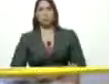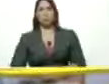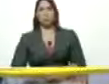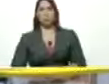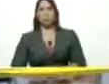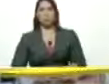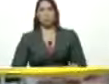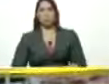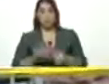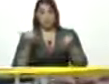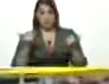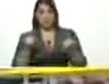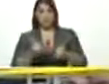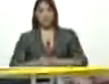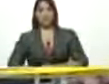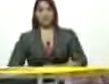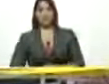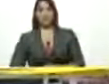Ahora